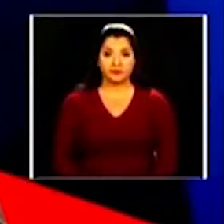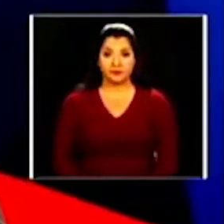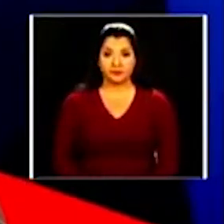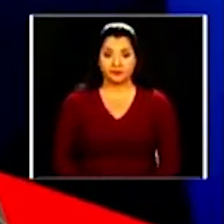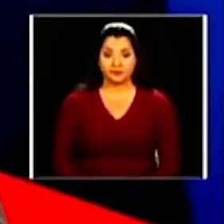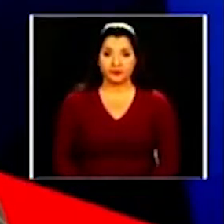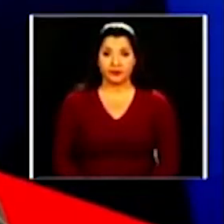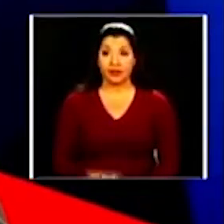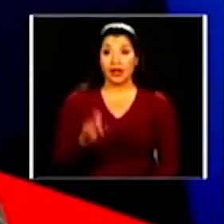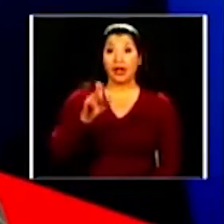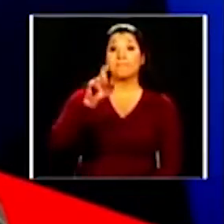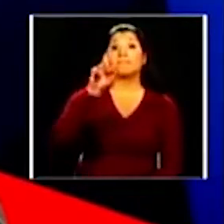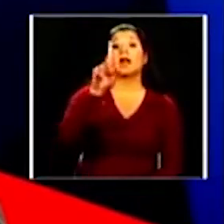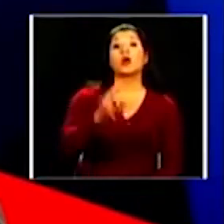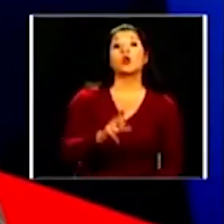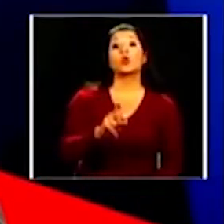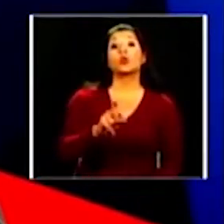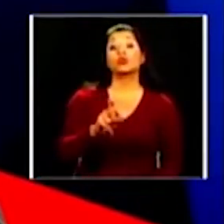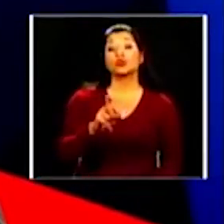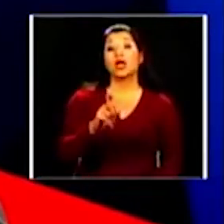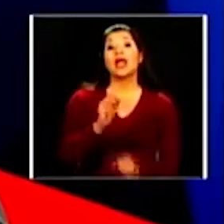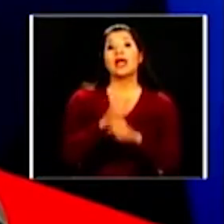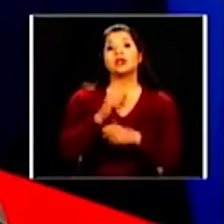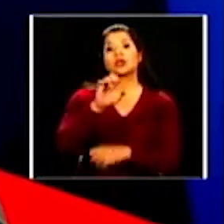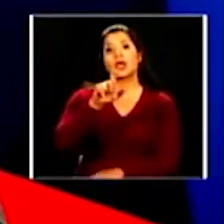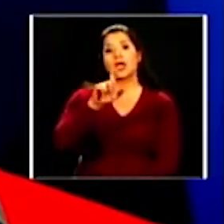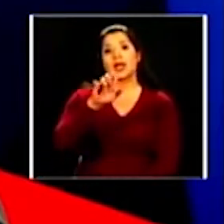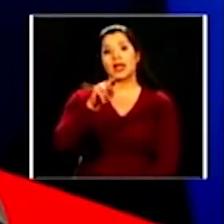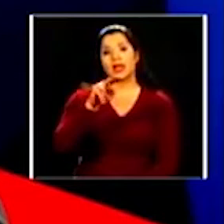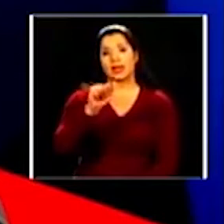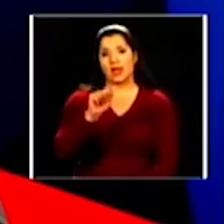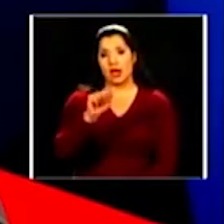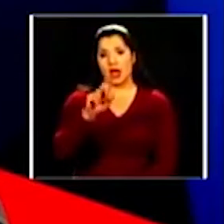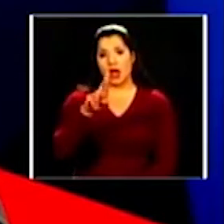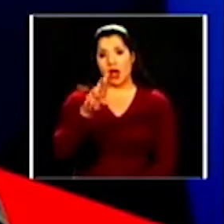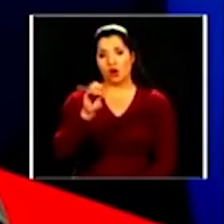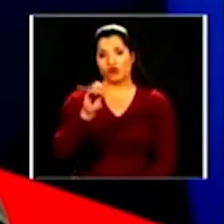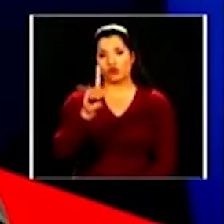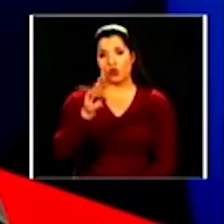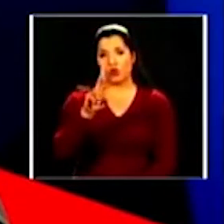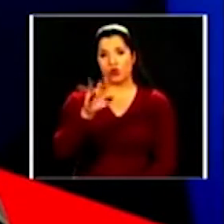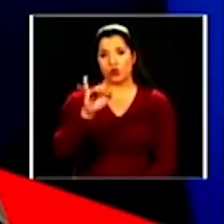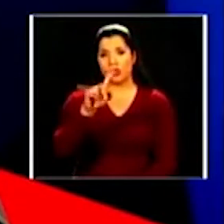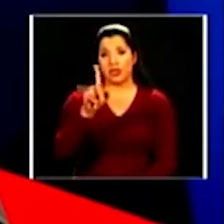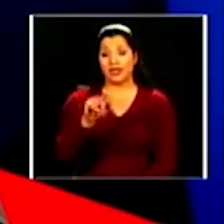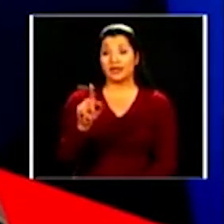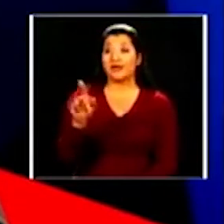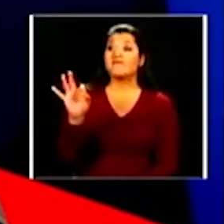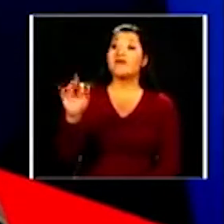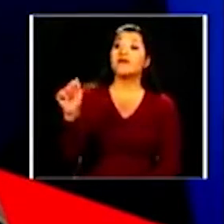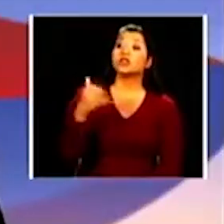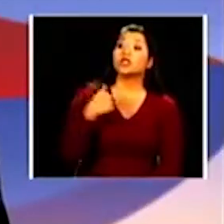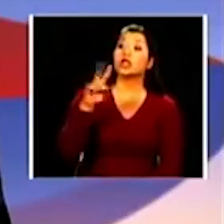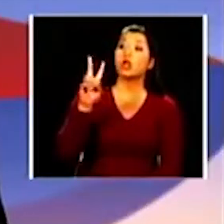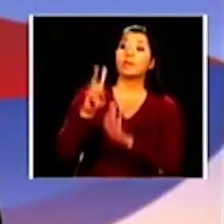La pregunta es planteada por doña Elena Rodríguez. Don Fabricio tiene sus 2 minutos para responderle. Elena,